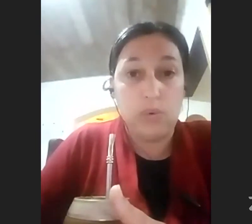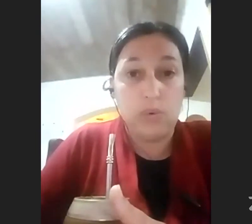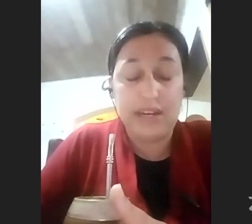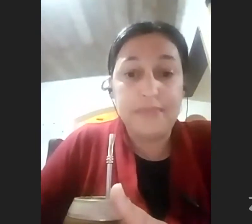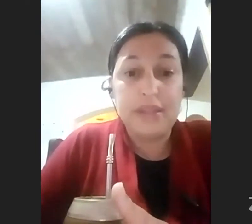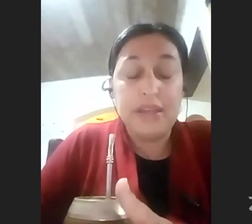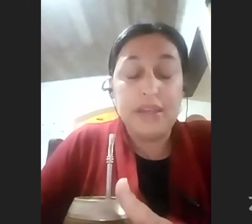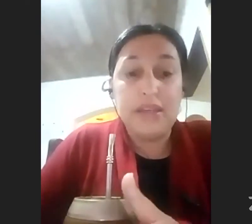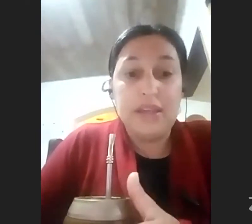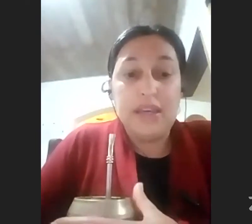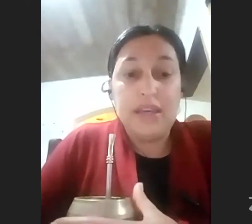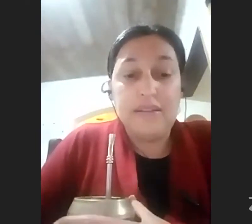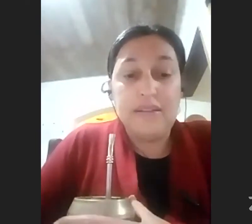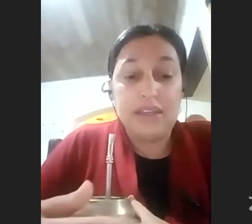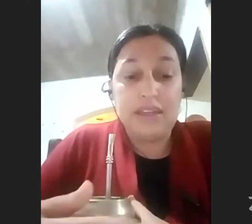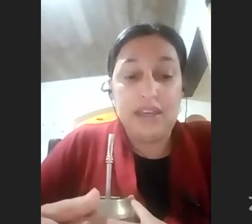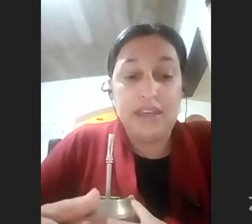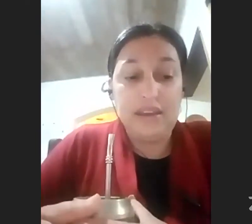también manejo una.